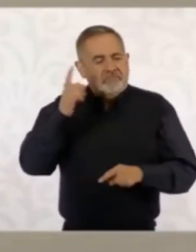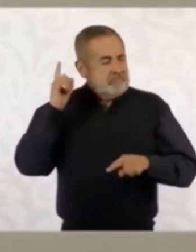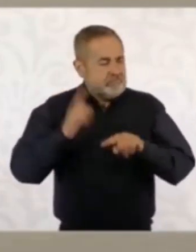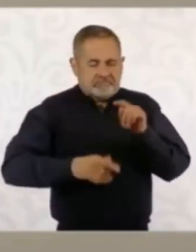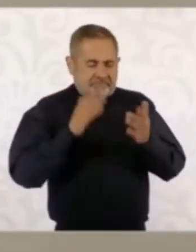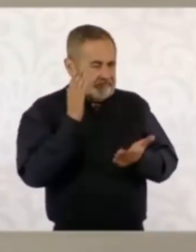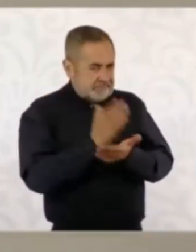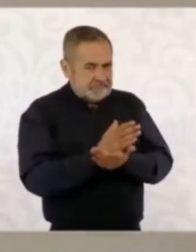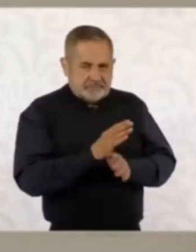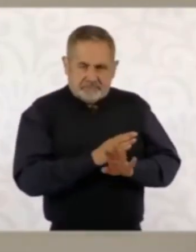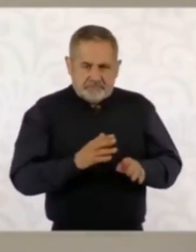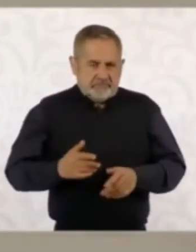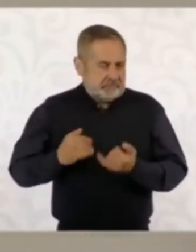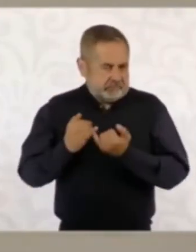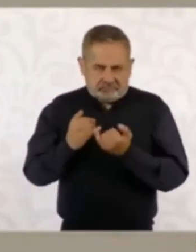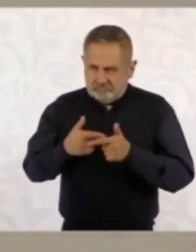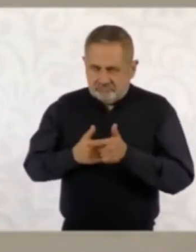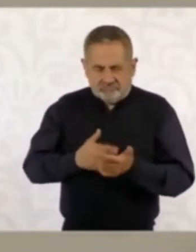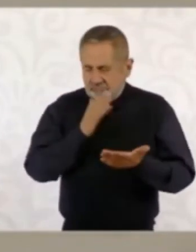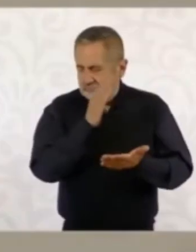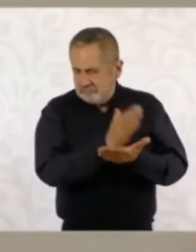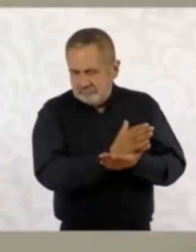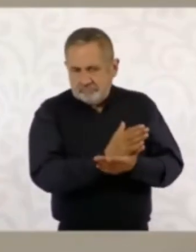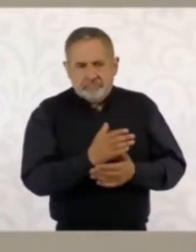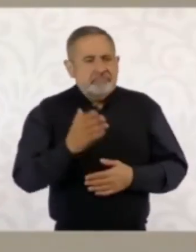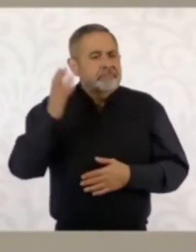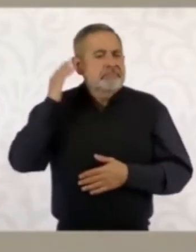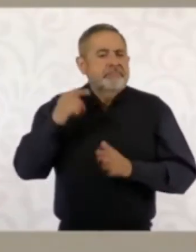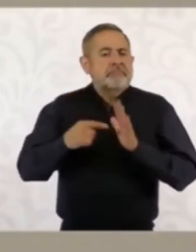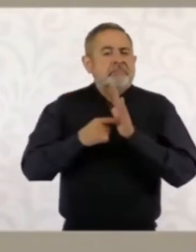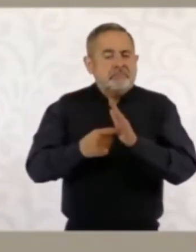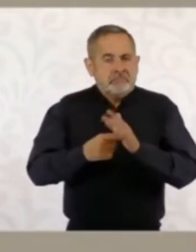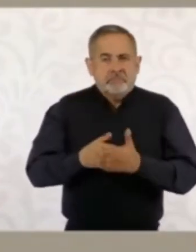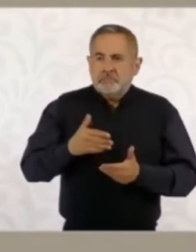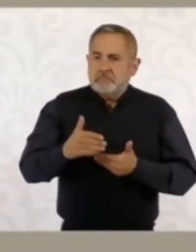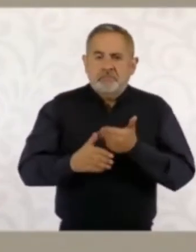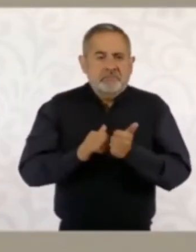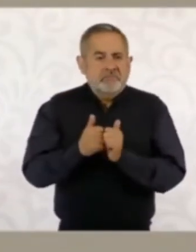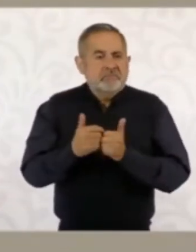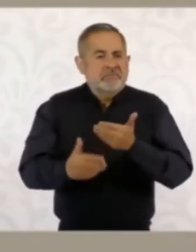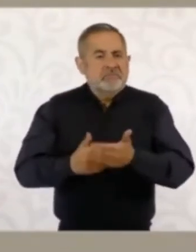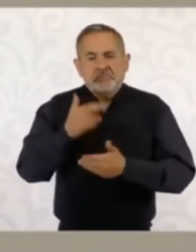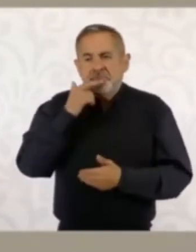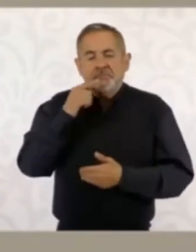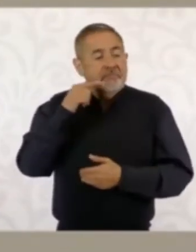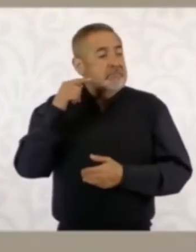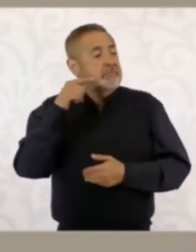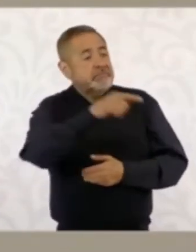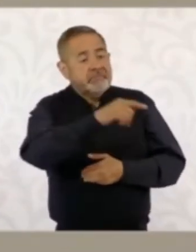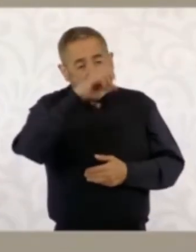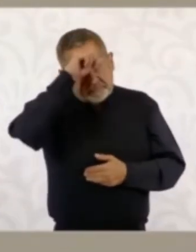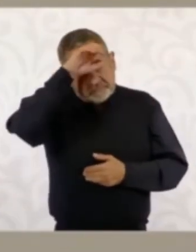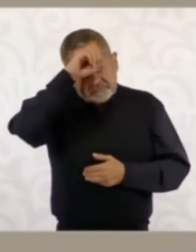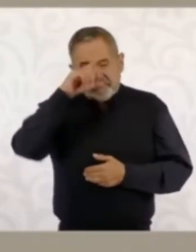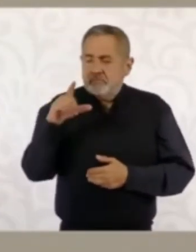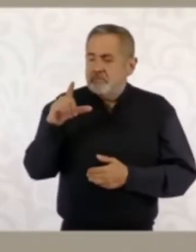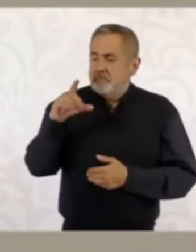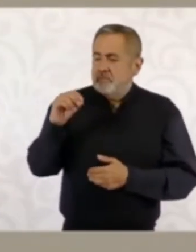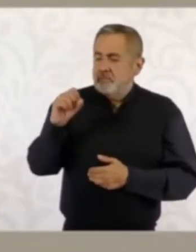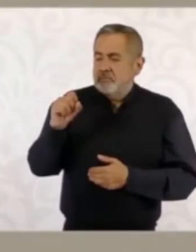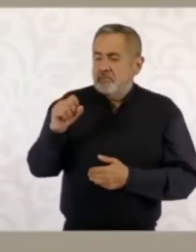Hay el caso, ya lo había expuesto, ya se avanzó sobre la mina Los Filos, así se llama,